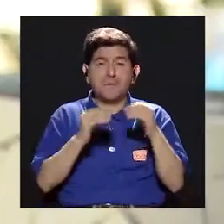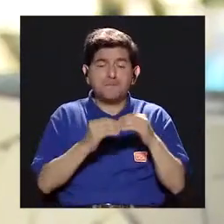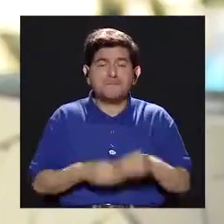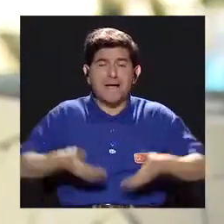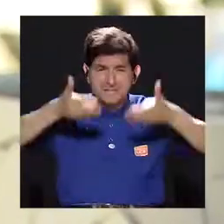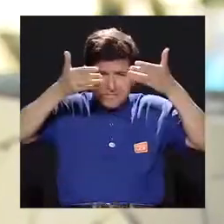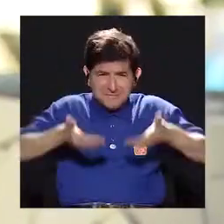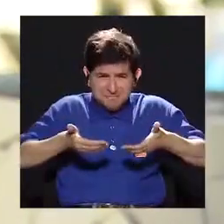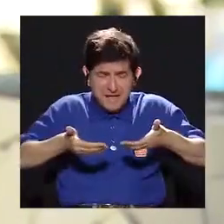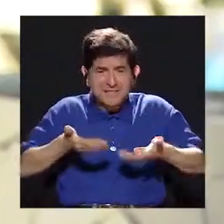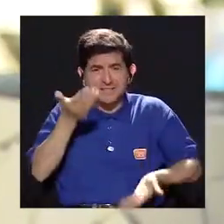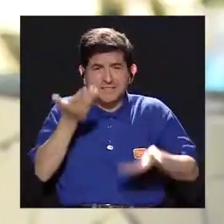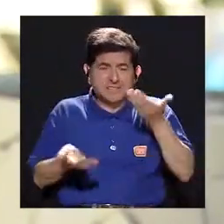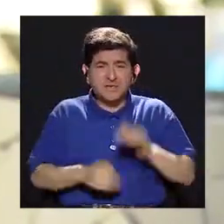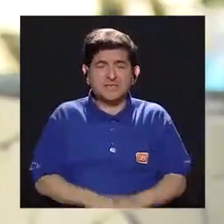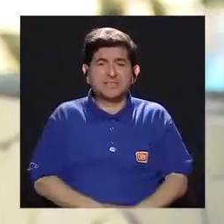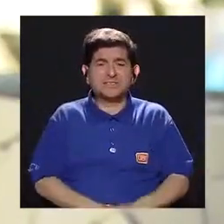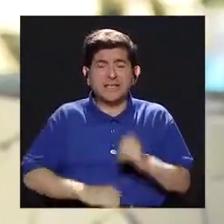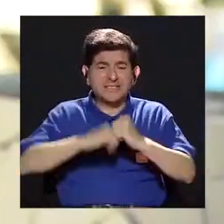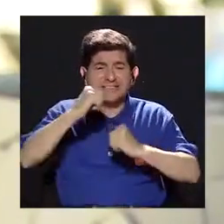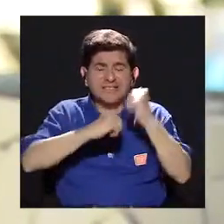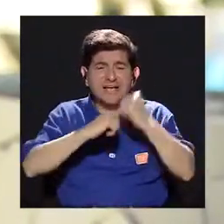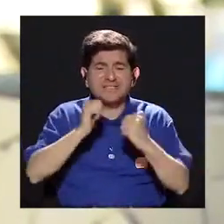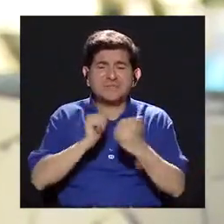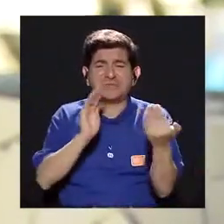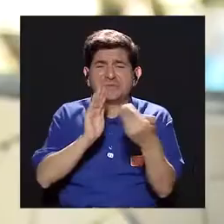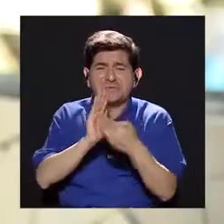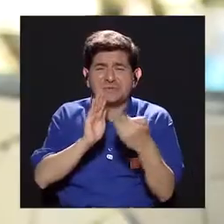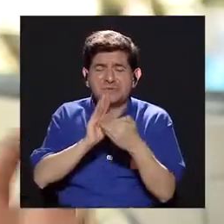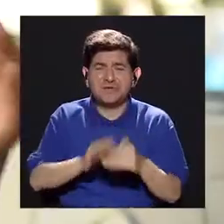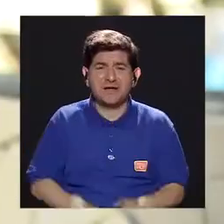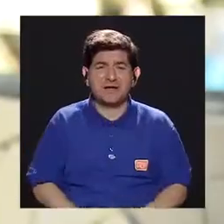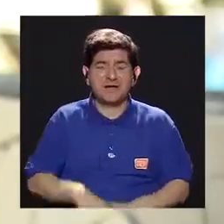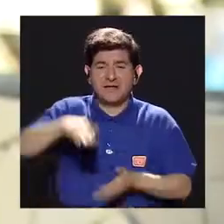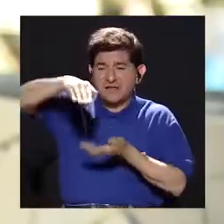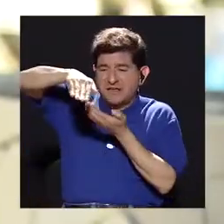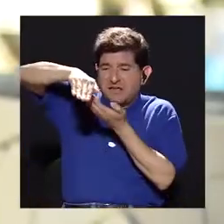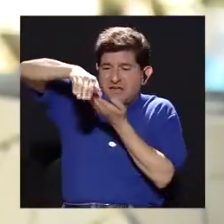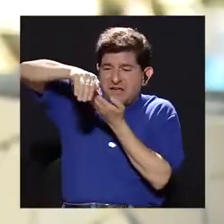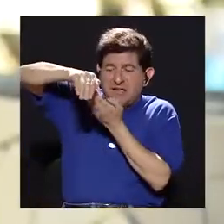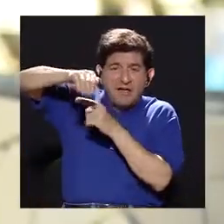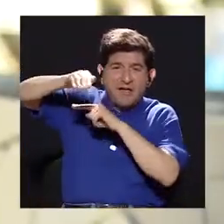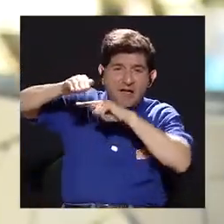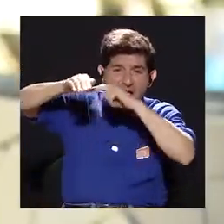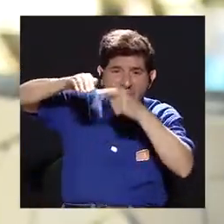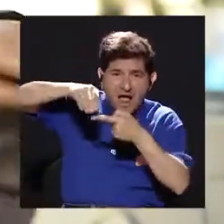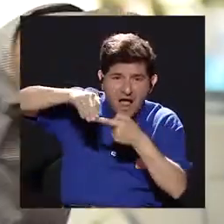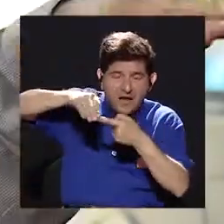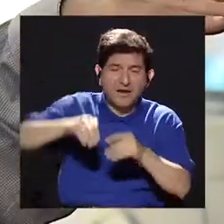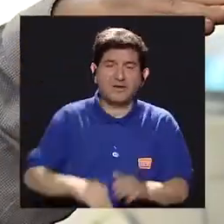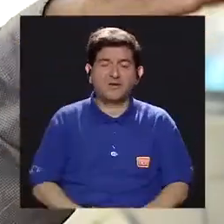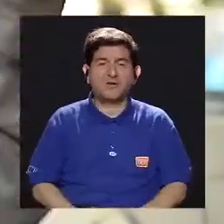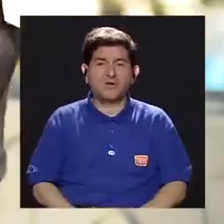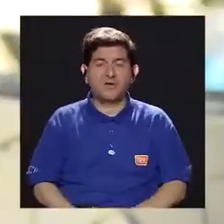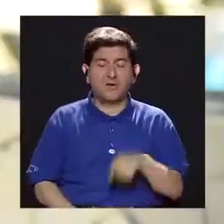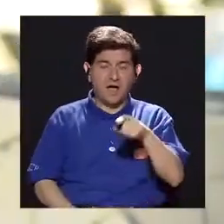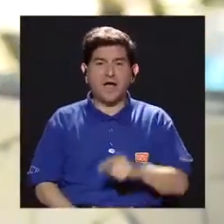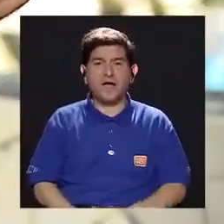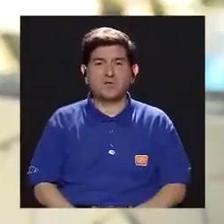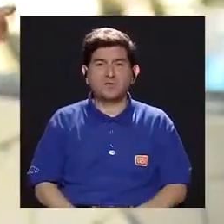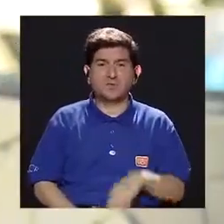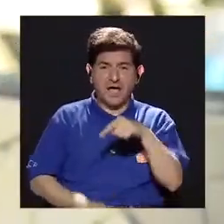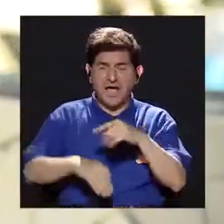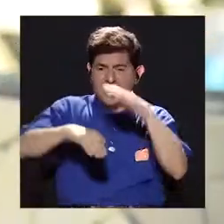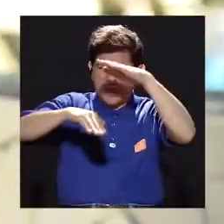aumento del peso se pueden empezar a vencer las estructuras. Este es algo así como, digamos, el arco de nuestro pie como una biblioteca. Cuando